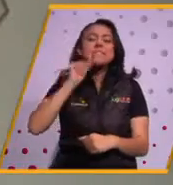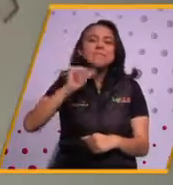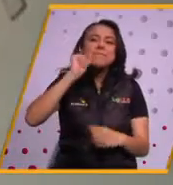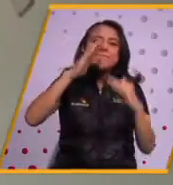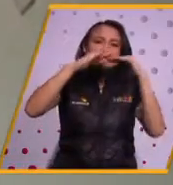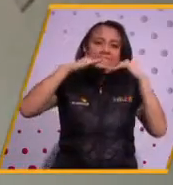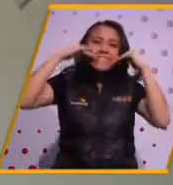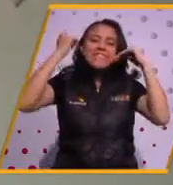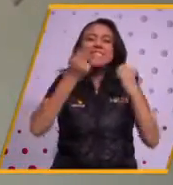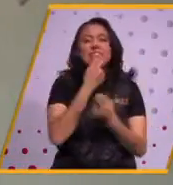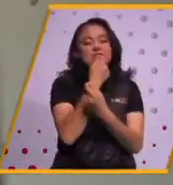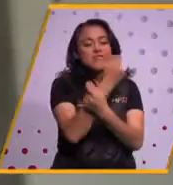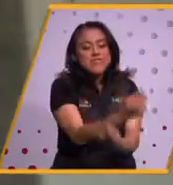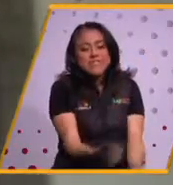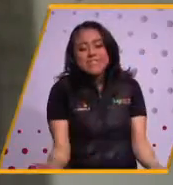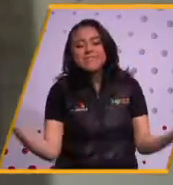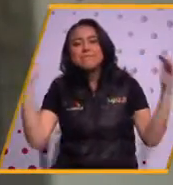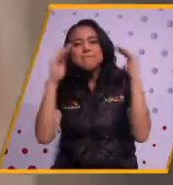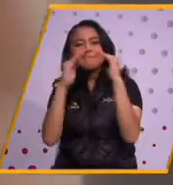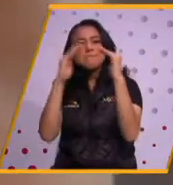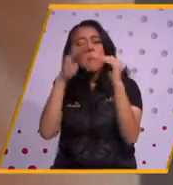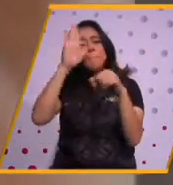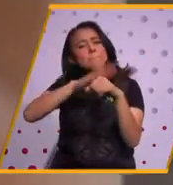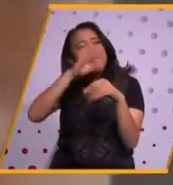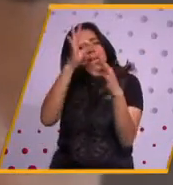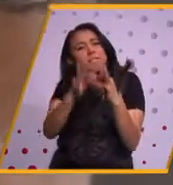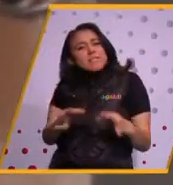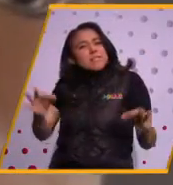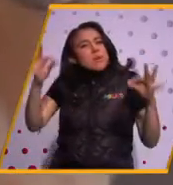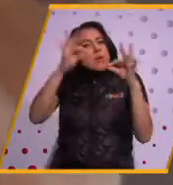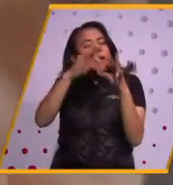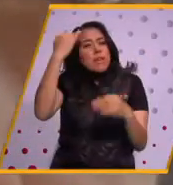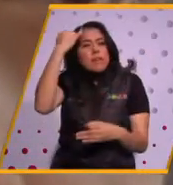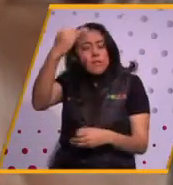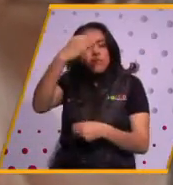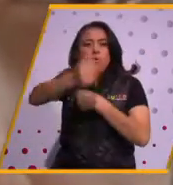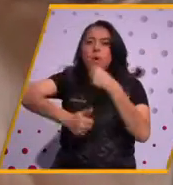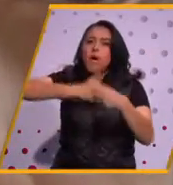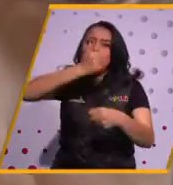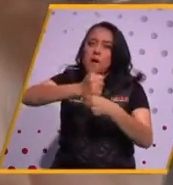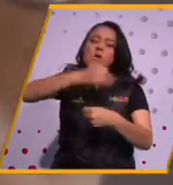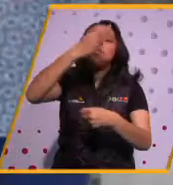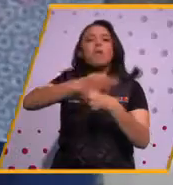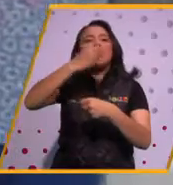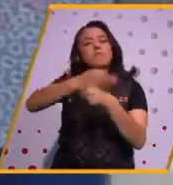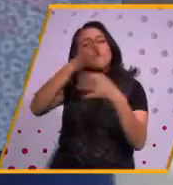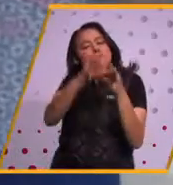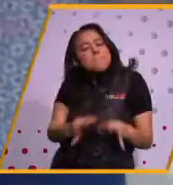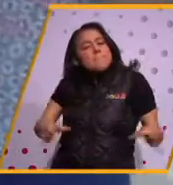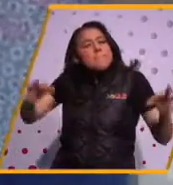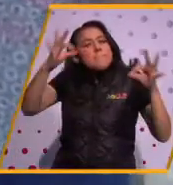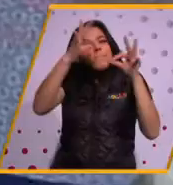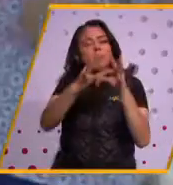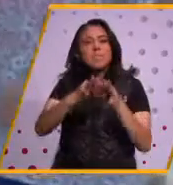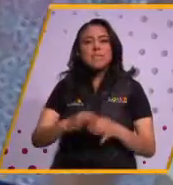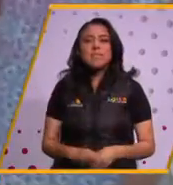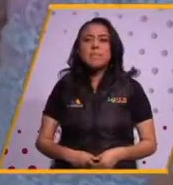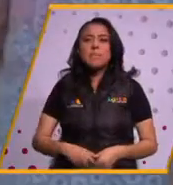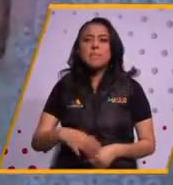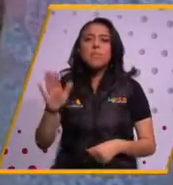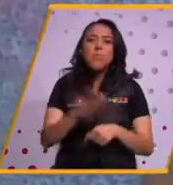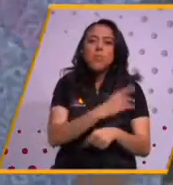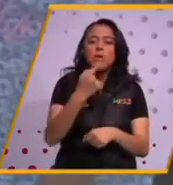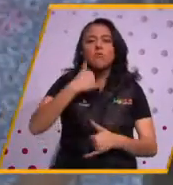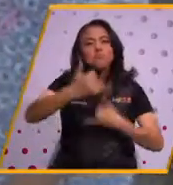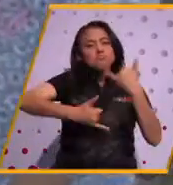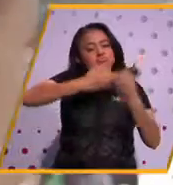pequeños de la casa, marcan una de las más importantes temporadas del año, en donde la magia se hace presente a través del